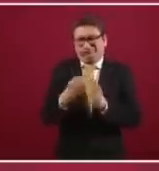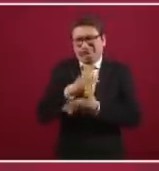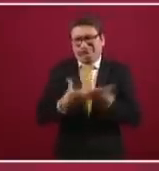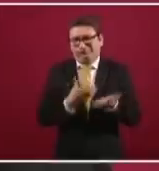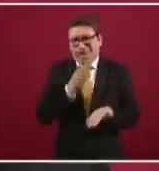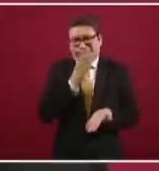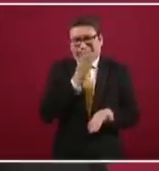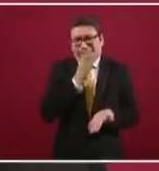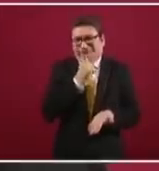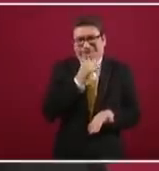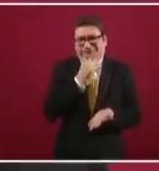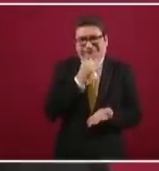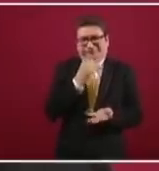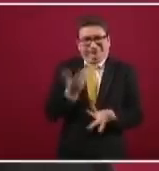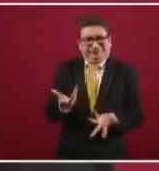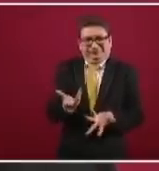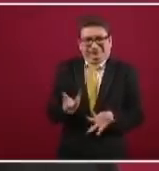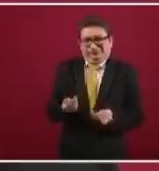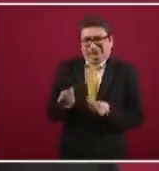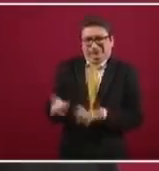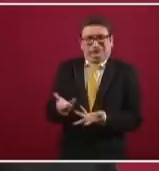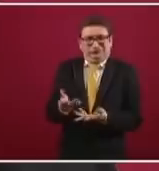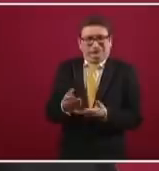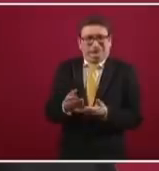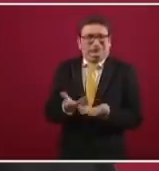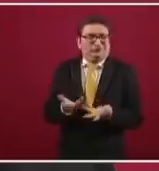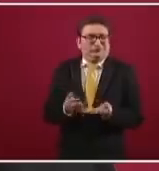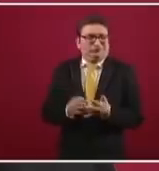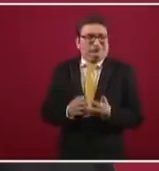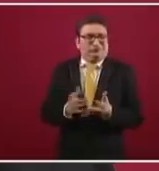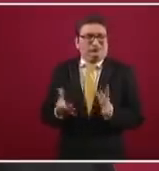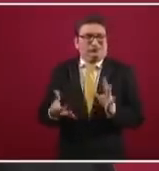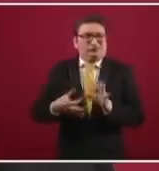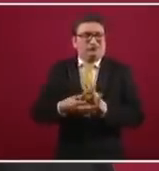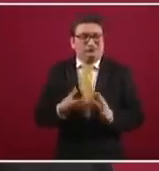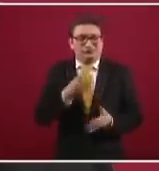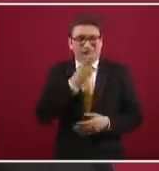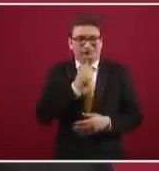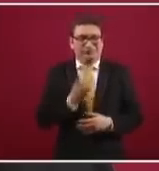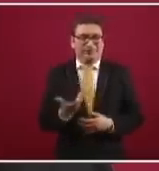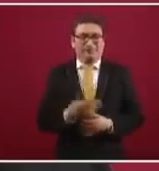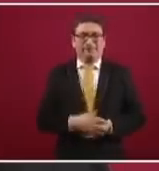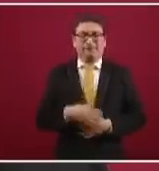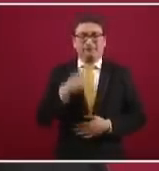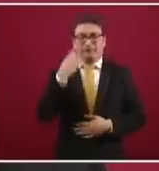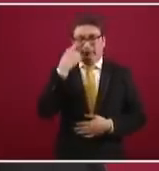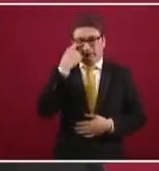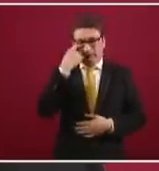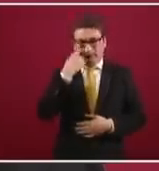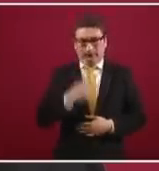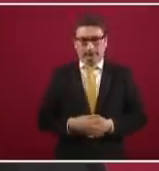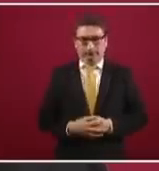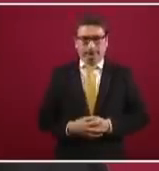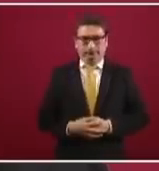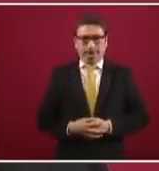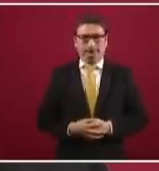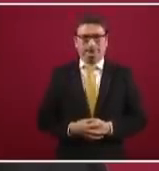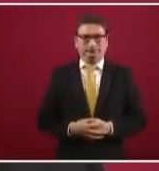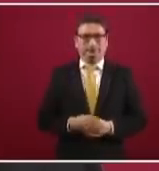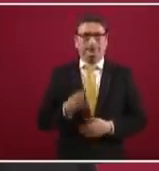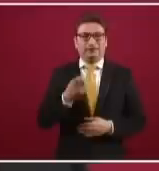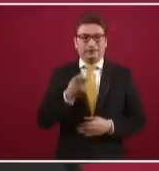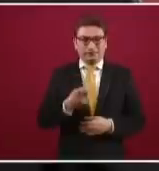se les va a dar trato especial? Todo esto se tiene